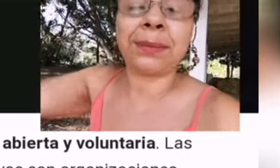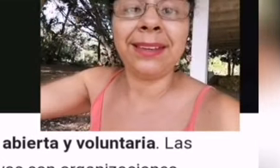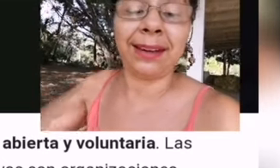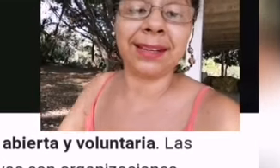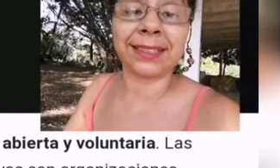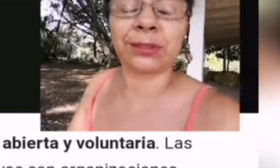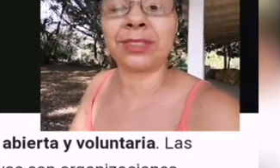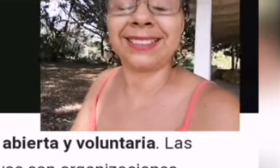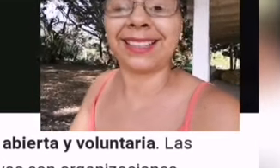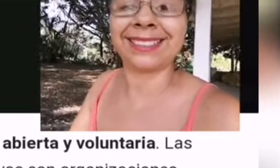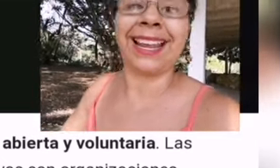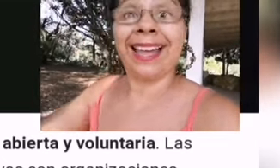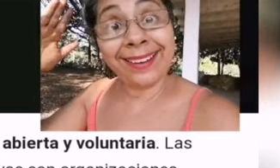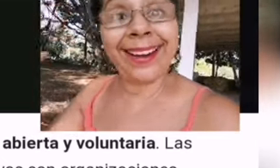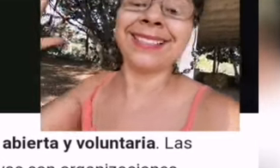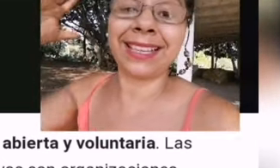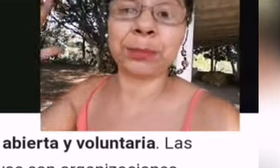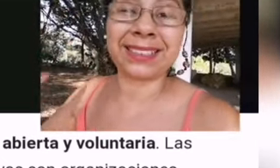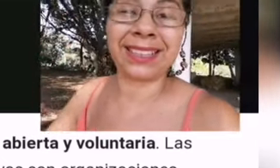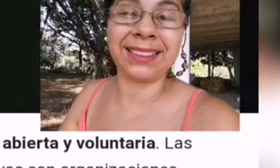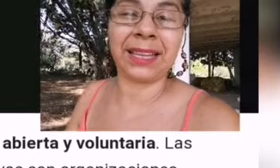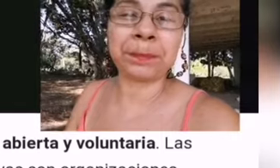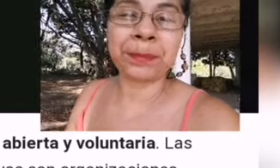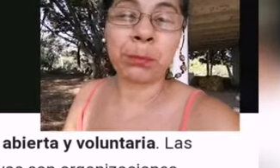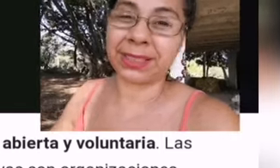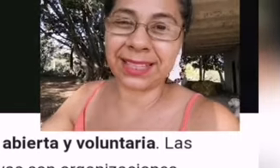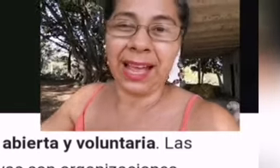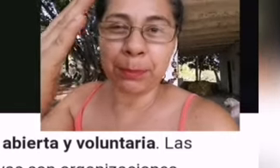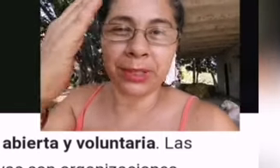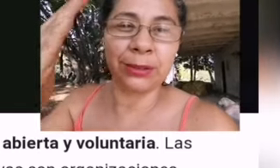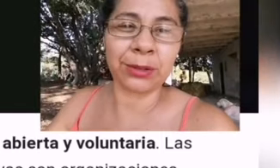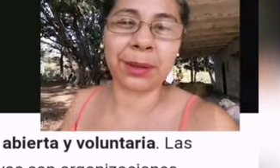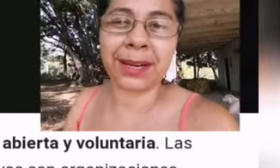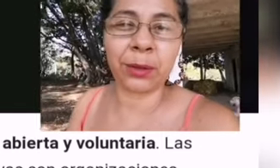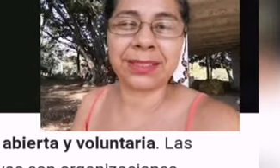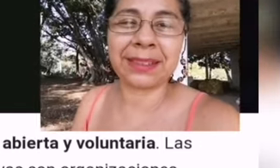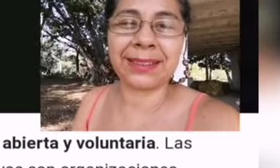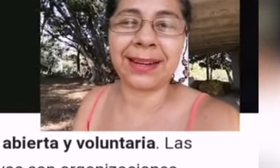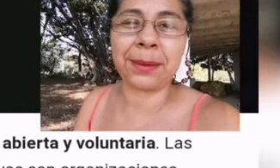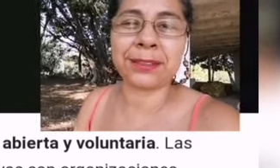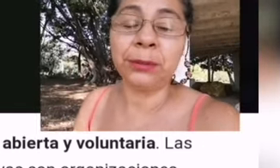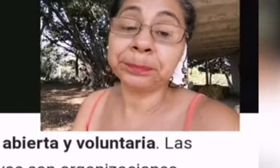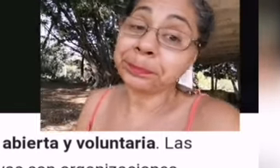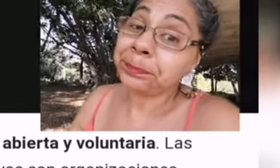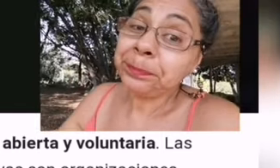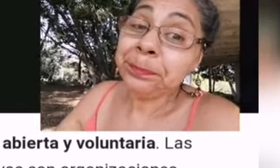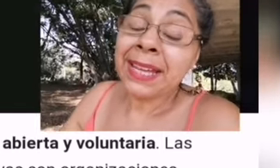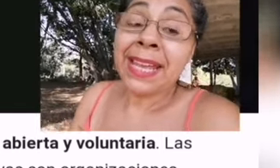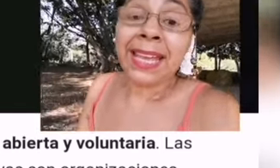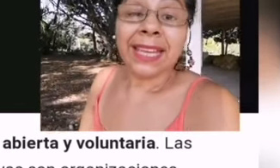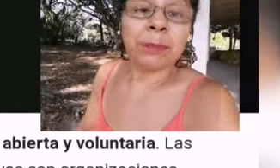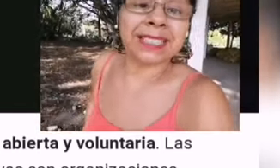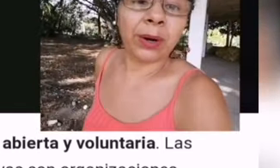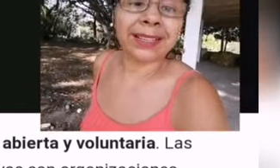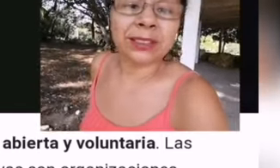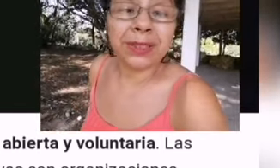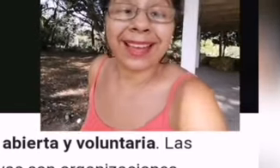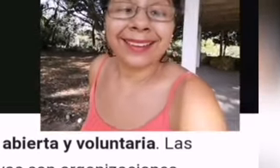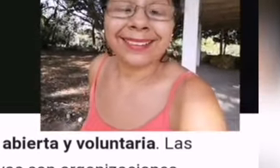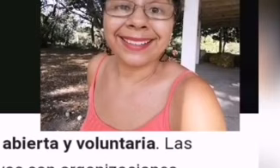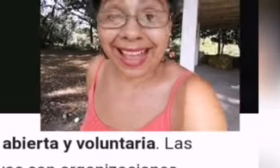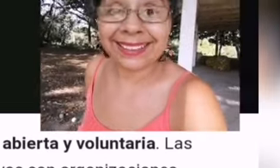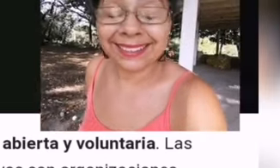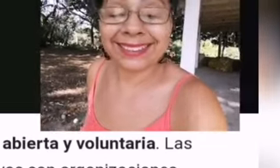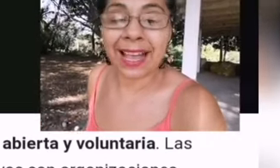me atreví en las redes sociales a decir gracias, presidente, porque está apoyando a los trabajadores de Mexicana de Aviación. Y pues ahora